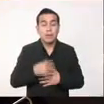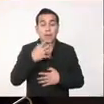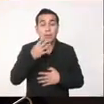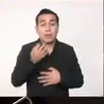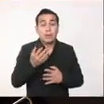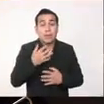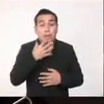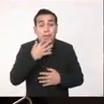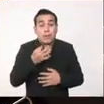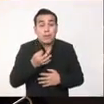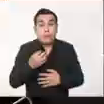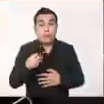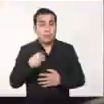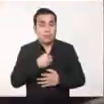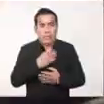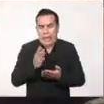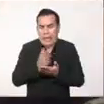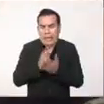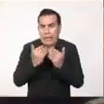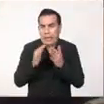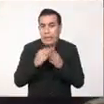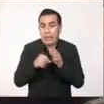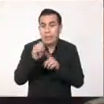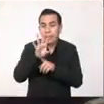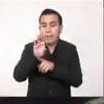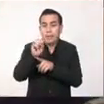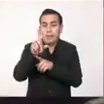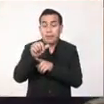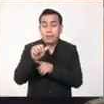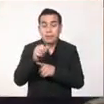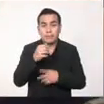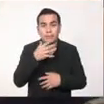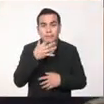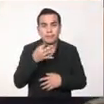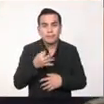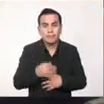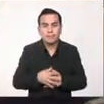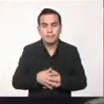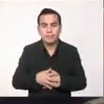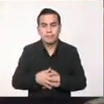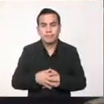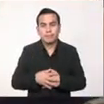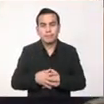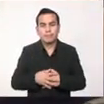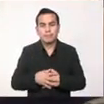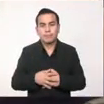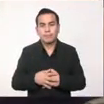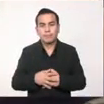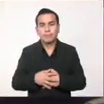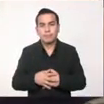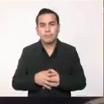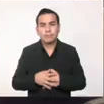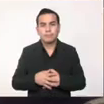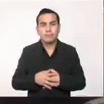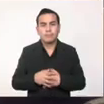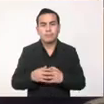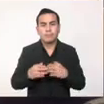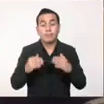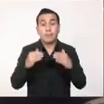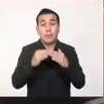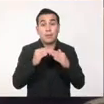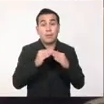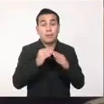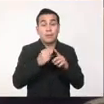ese requisito que no se lo pone en el otro caso. De hecho, aquí también menciona a los magistrados, porque dice, y de